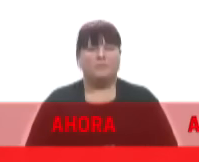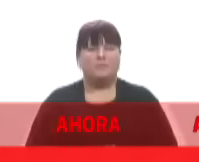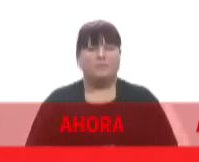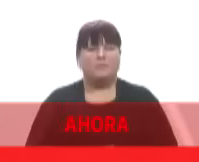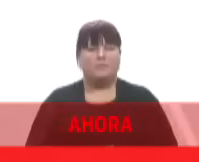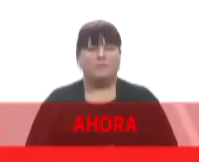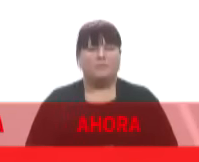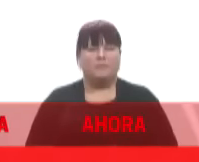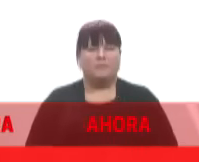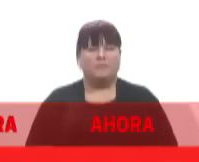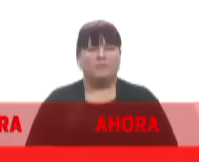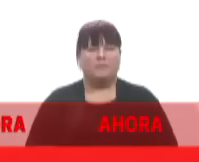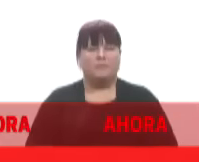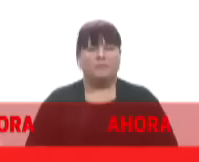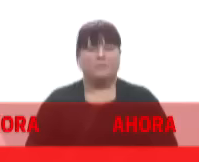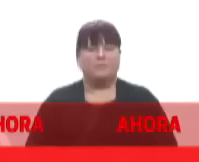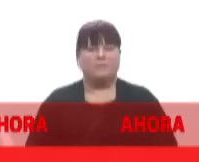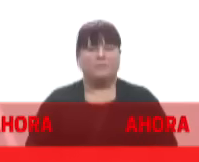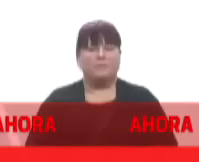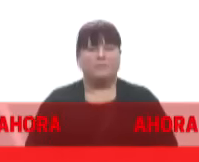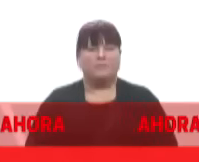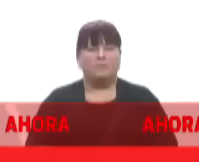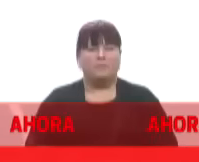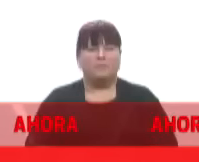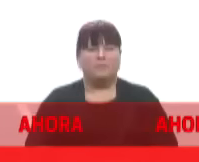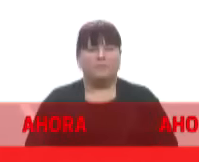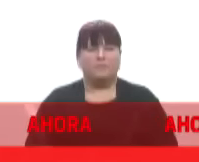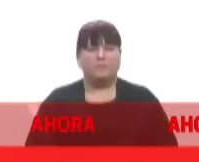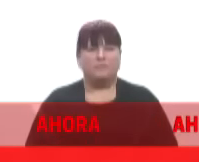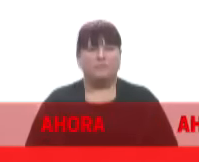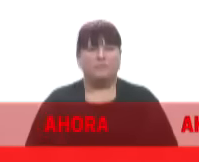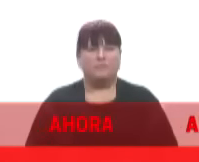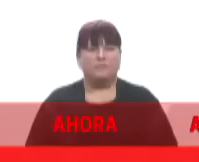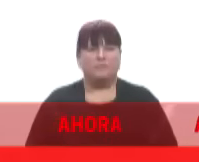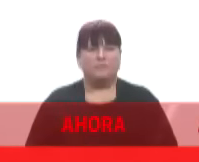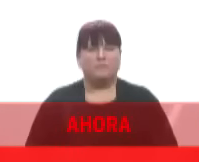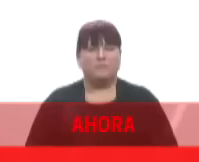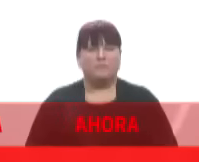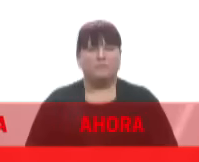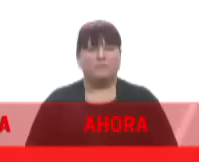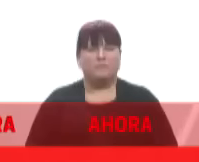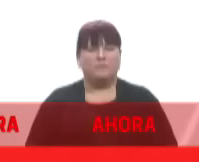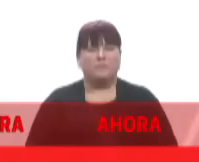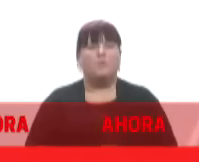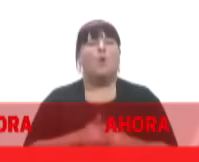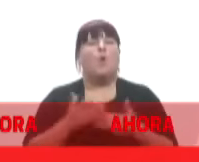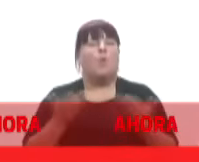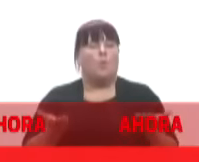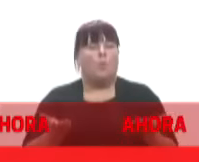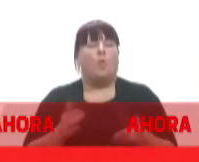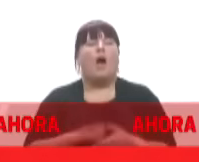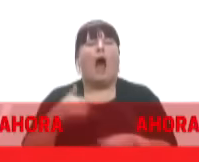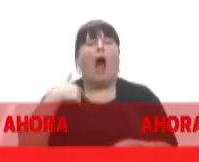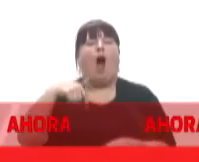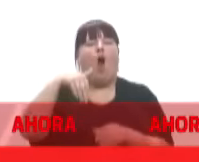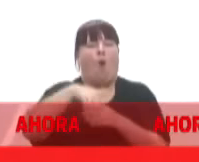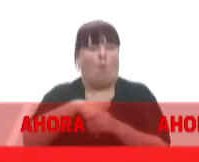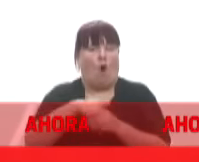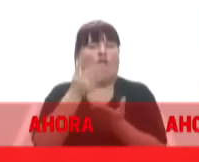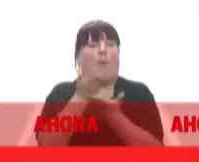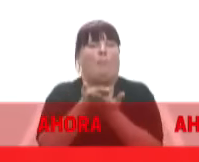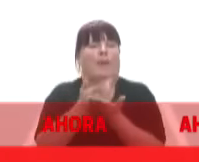Sí, el reglamento, el tema, sí, claro, es que es cierto, hay un desconocimiento además también sobre la letra. Bueno, entonces vamos a votar la moción